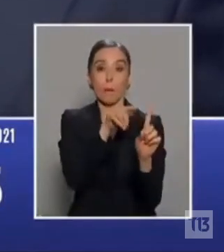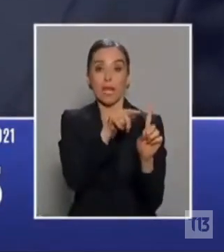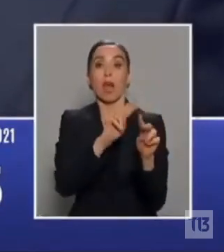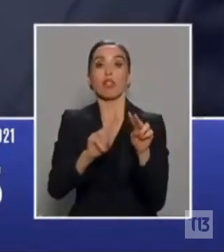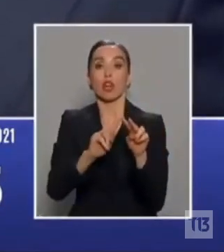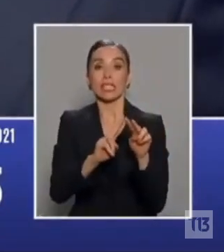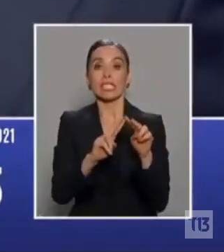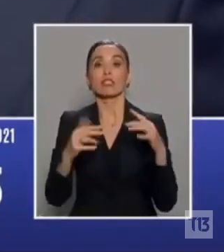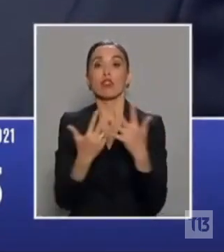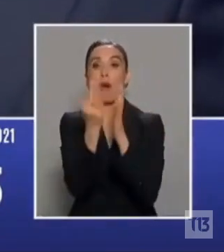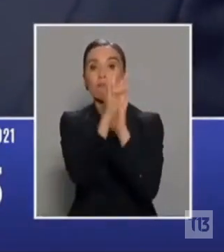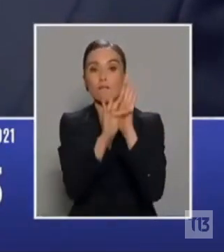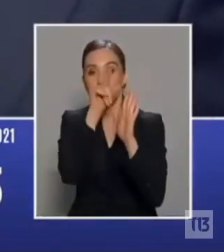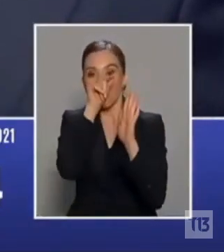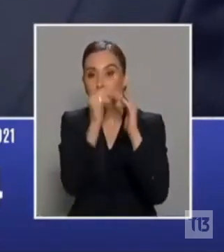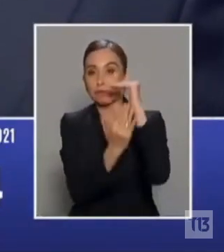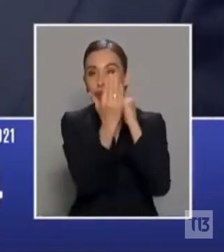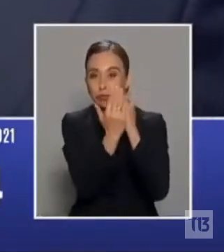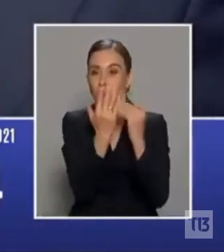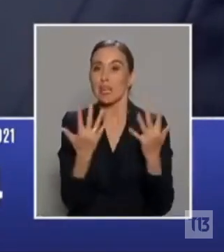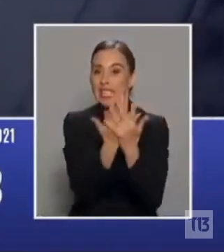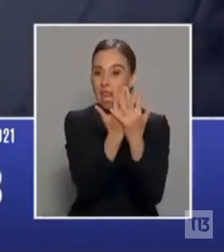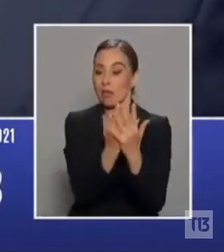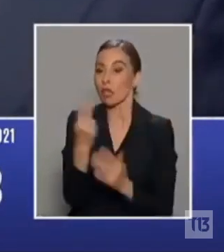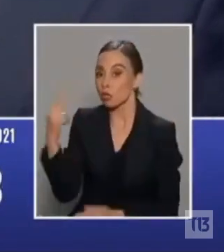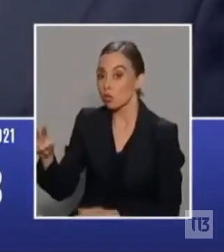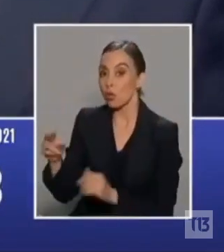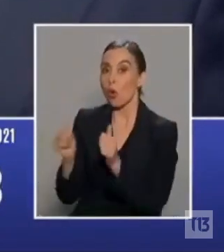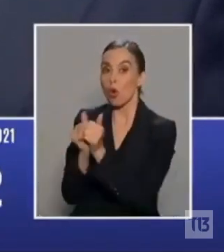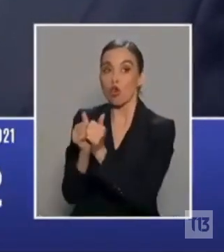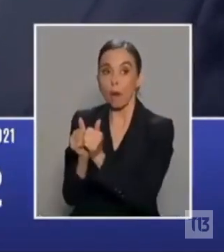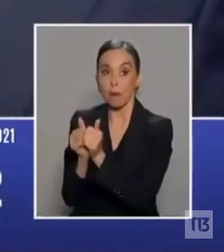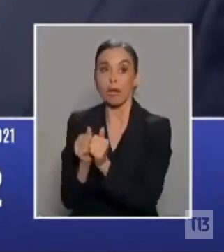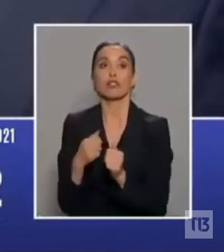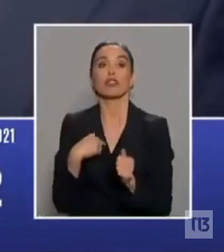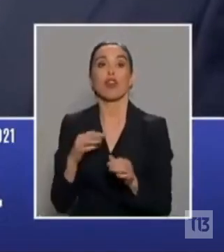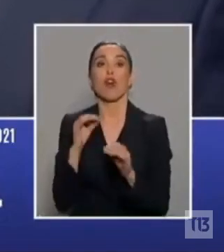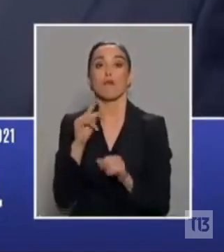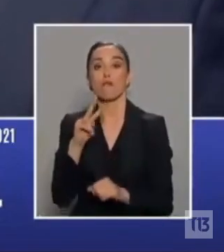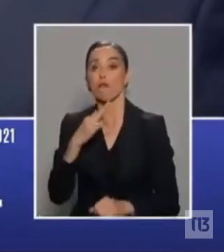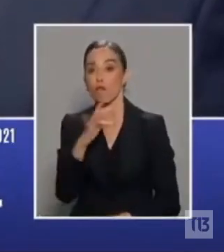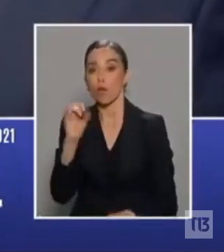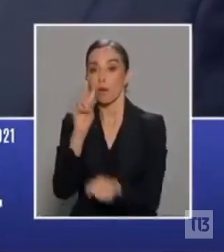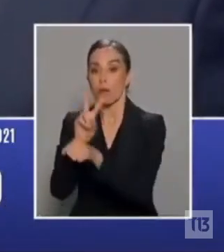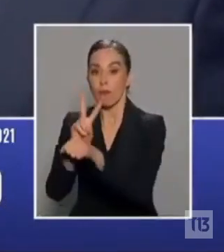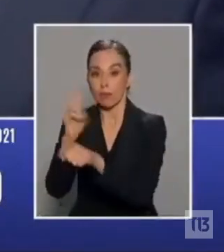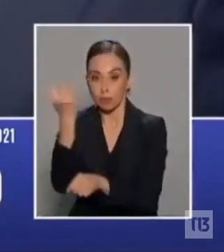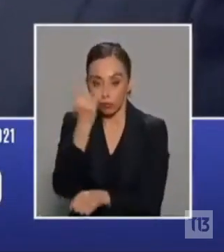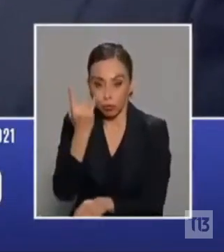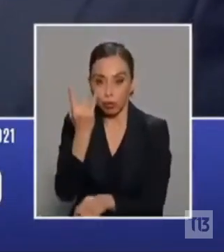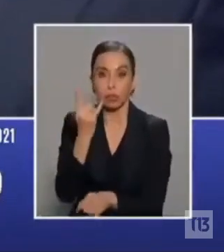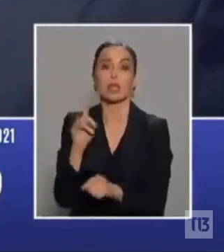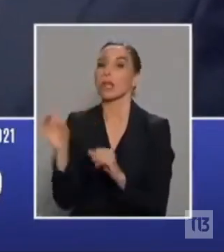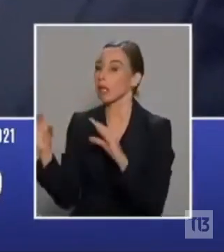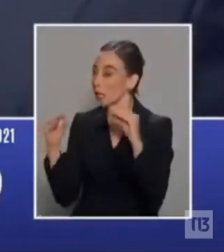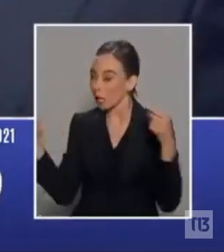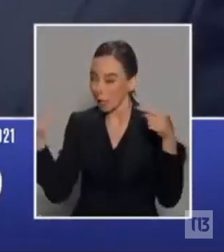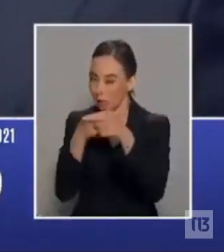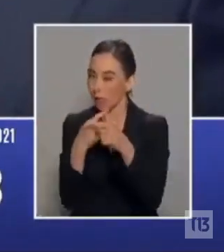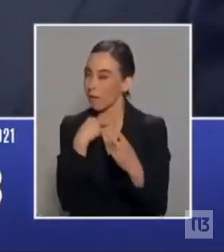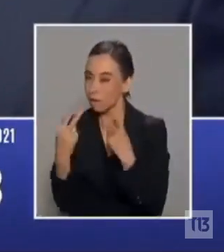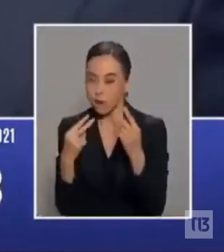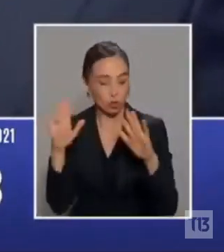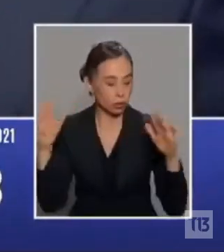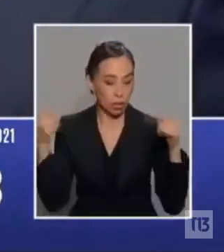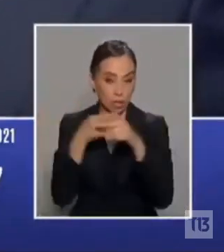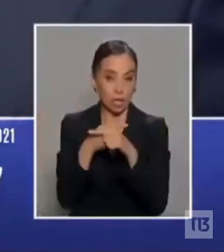hecho eso en redes sociales, pero estoy muy orgulloso. Pero sus propios de haber compañeros, sido académico, sus propios compañeros dicen que usted de haber hizo sido lobby. Académico, después que lo de quiso, sido,